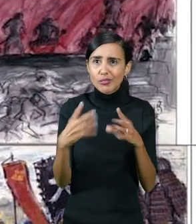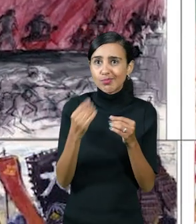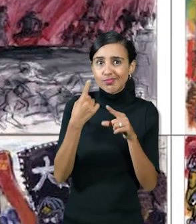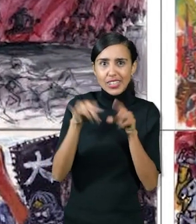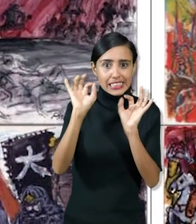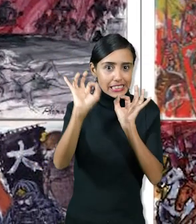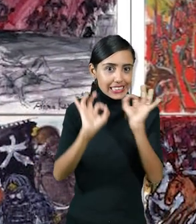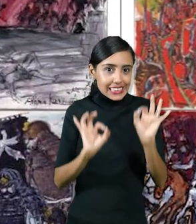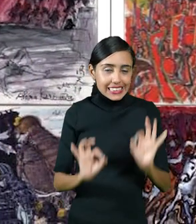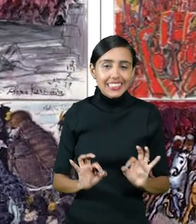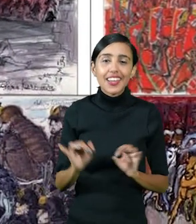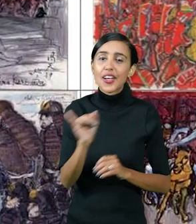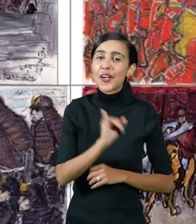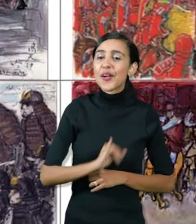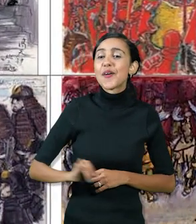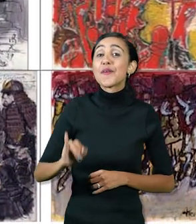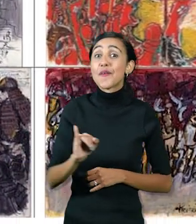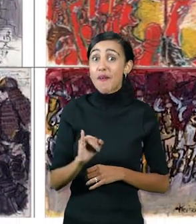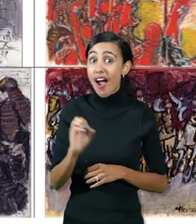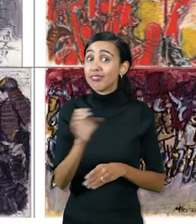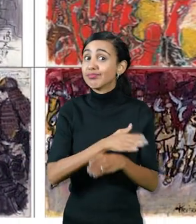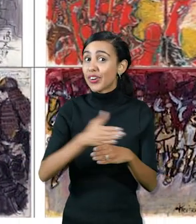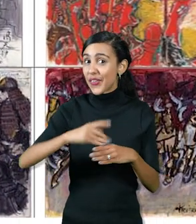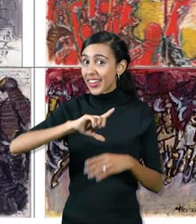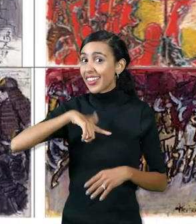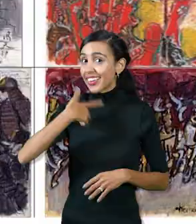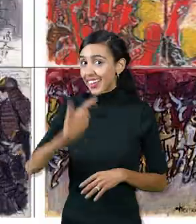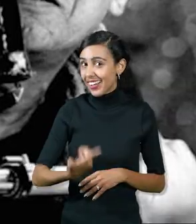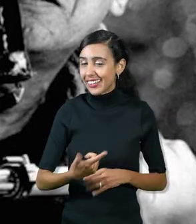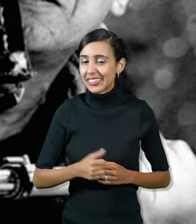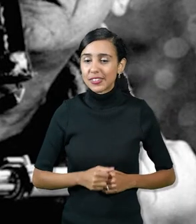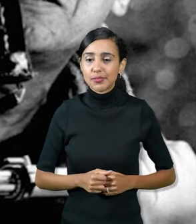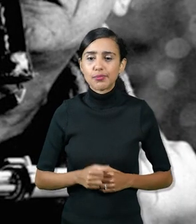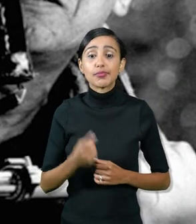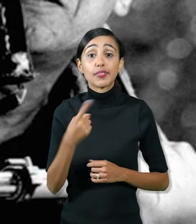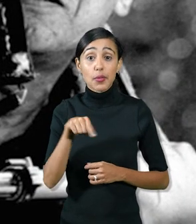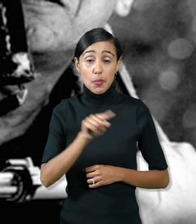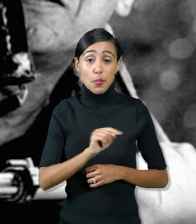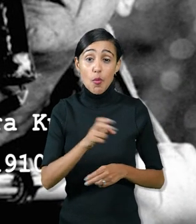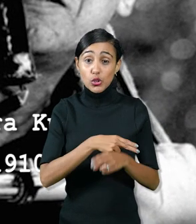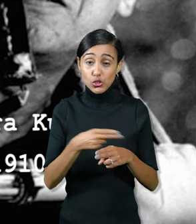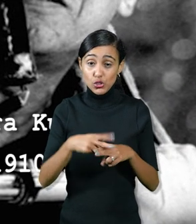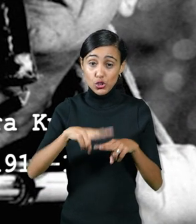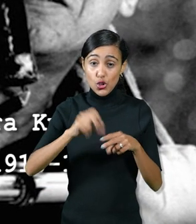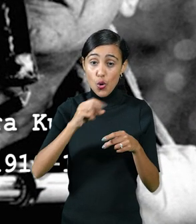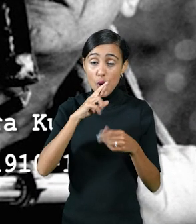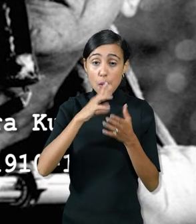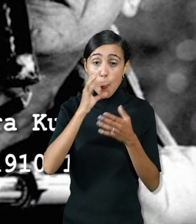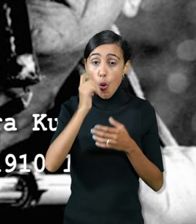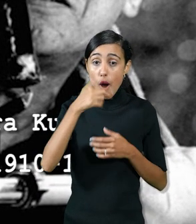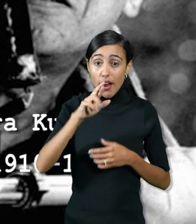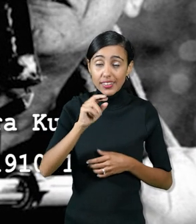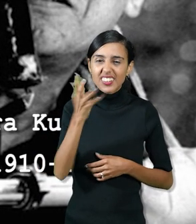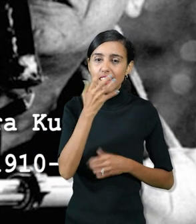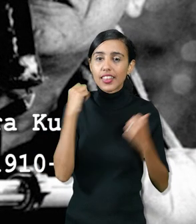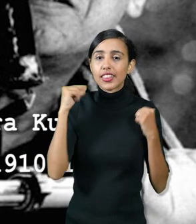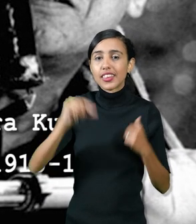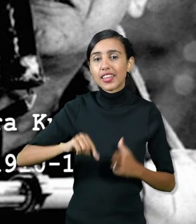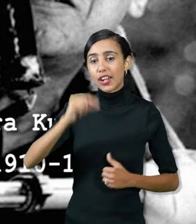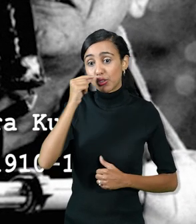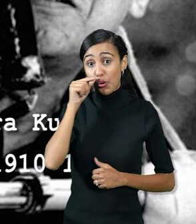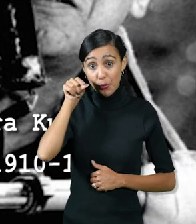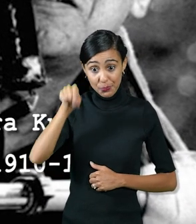detalle, que constituyen verdaderas obras de arte. Este es el caso de los storyboards que realizaba el director